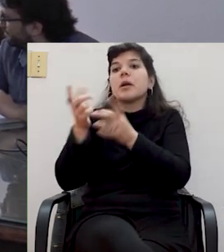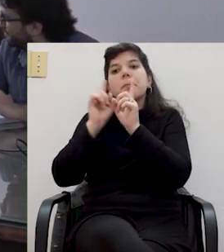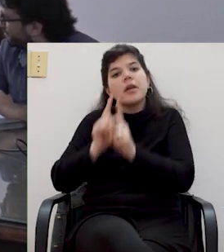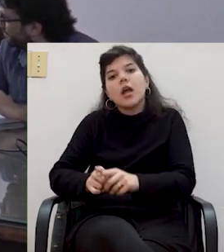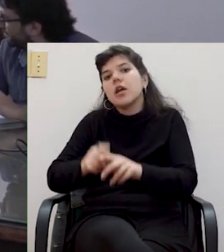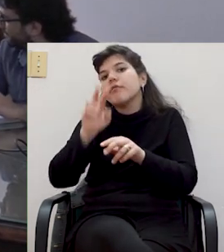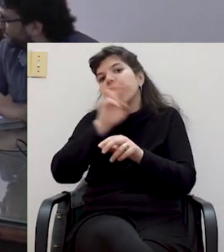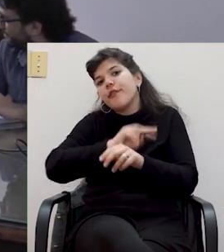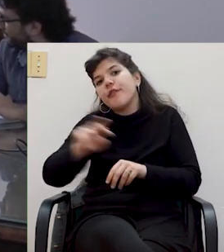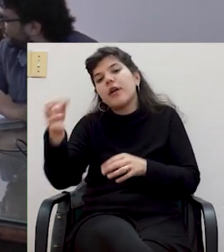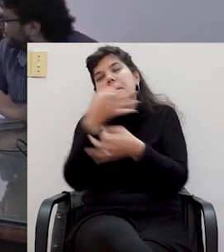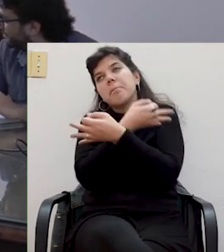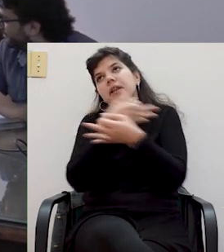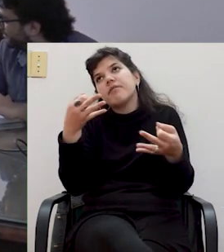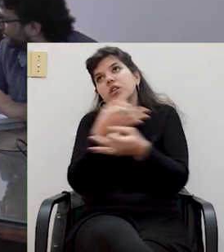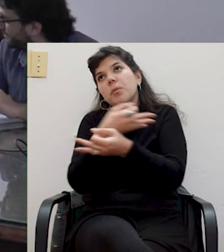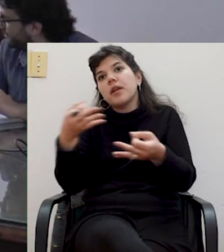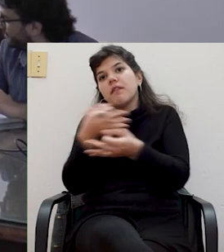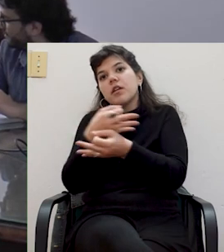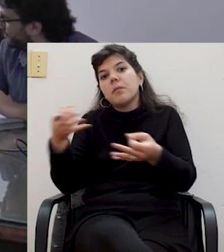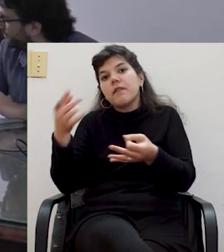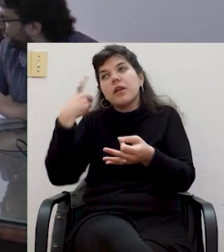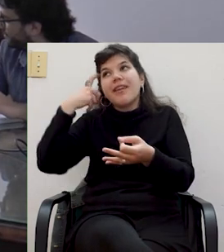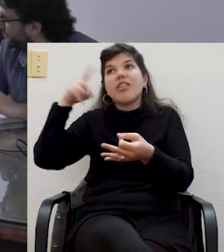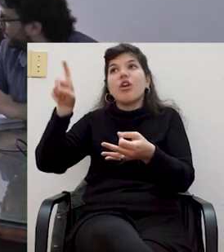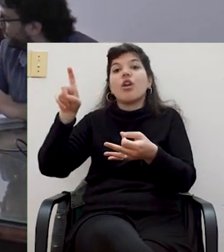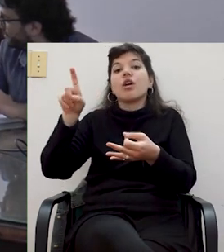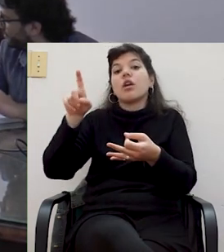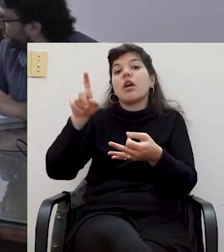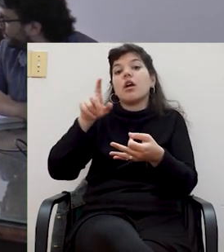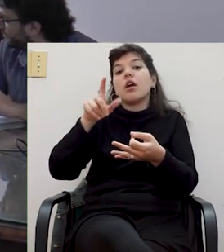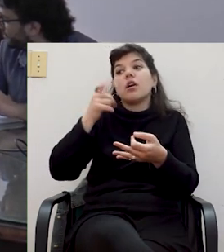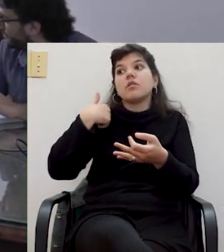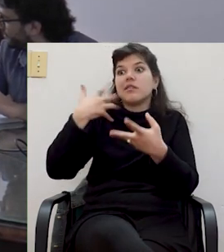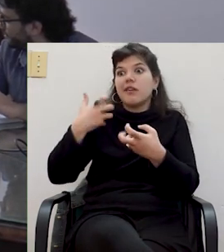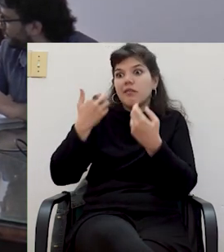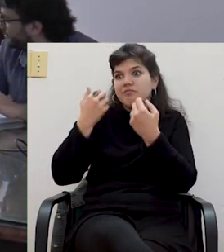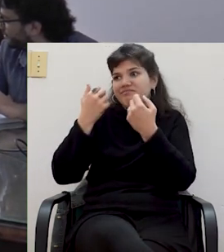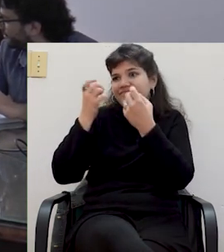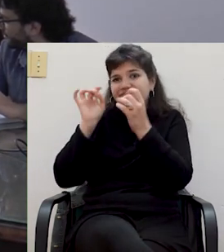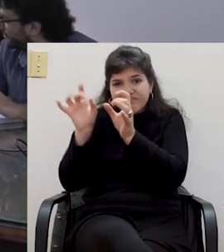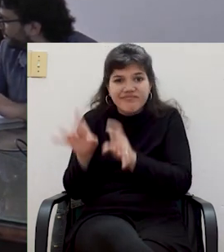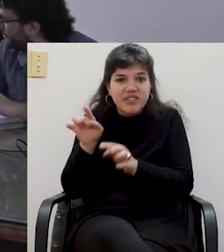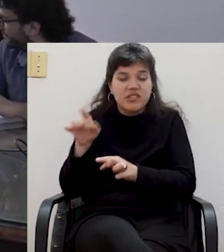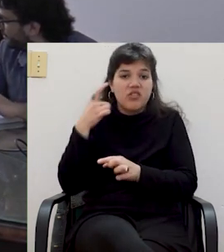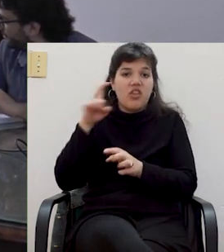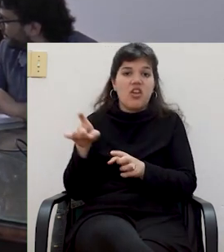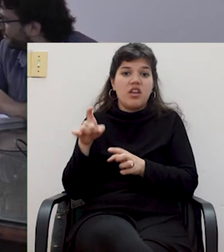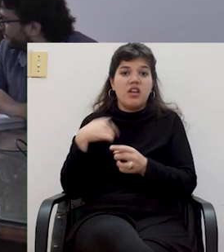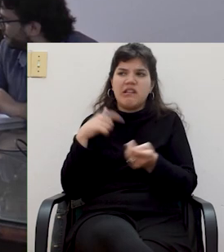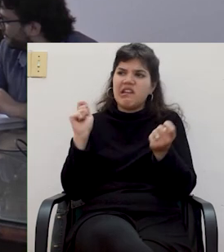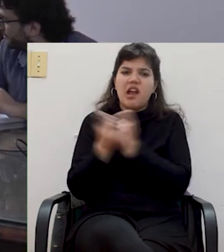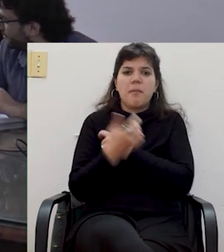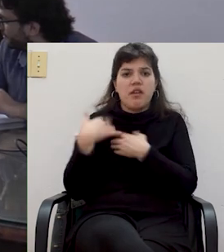un paradigma de verdad que es el que busco romper. Entonces, en realidad, lo